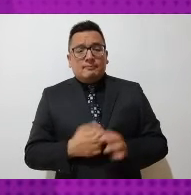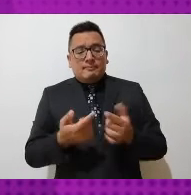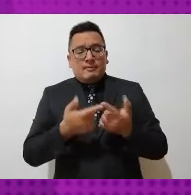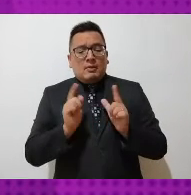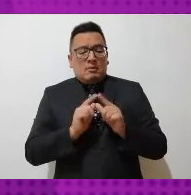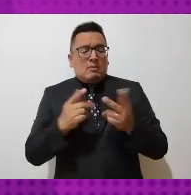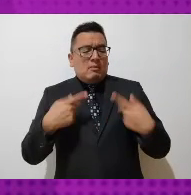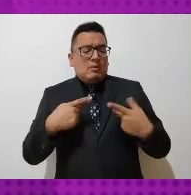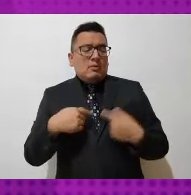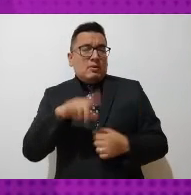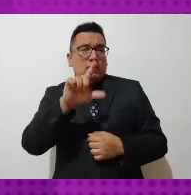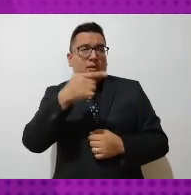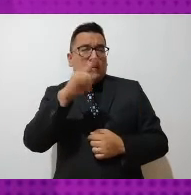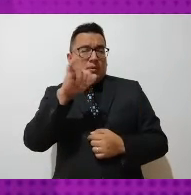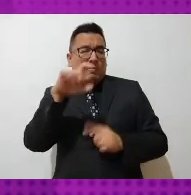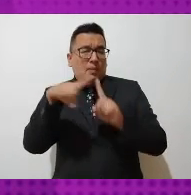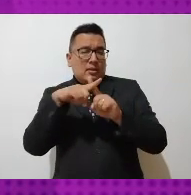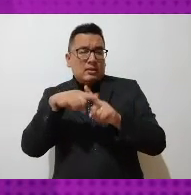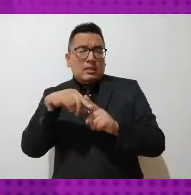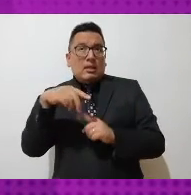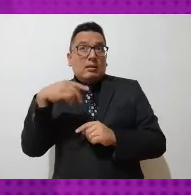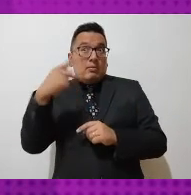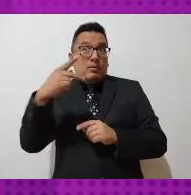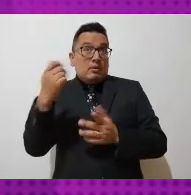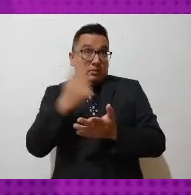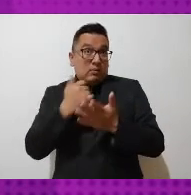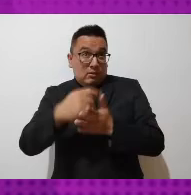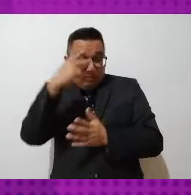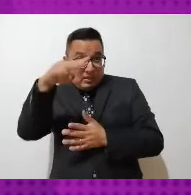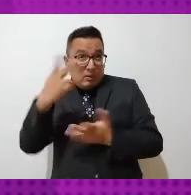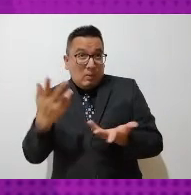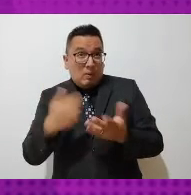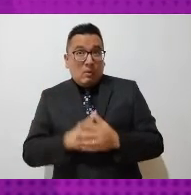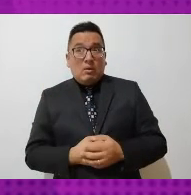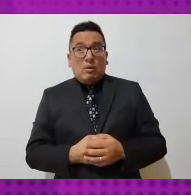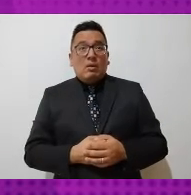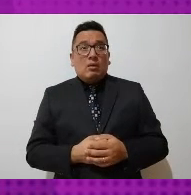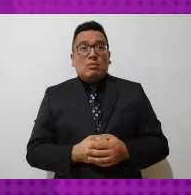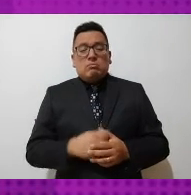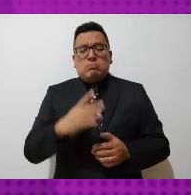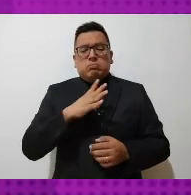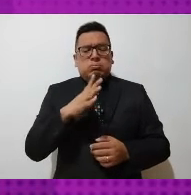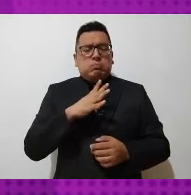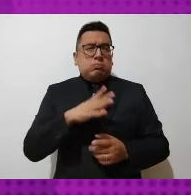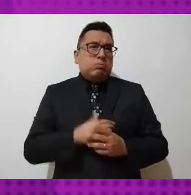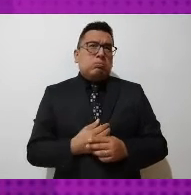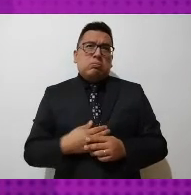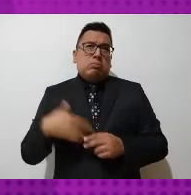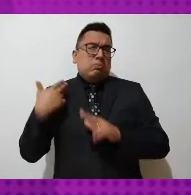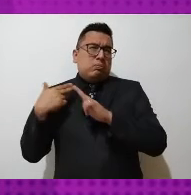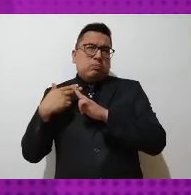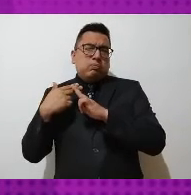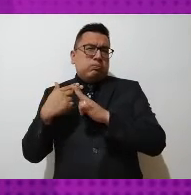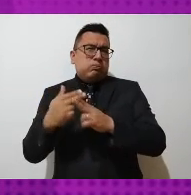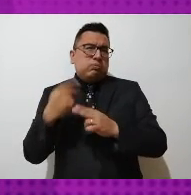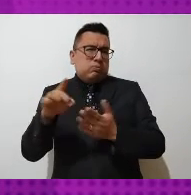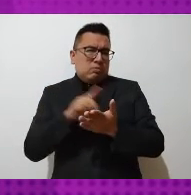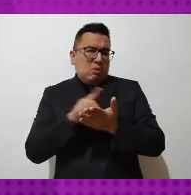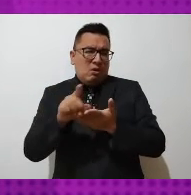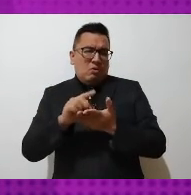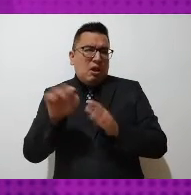grupo de las personas de la diversidad sexual en la capital, en la Ciudad de México, donde han sido ampliamente ganados sus